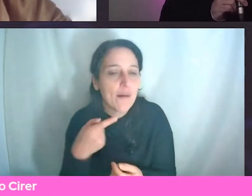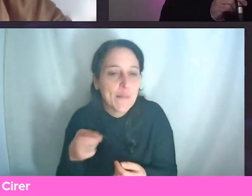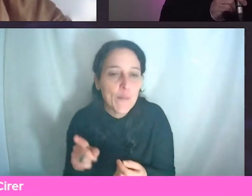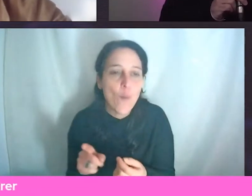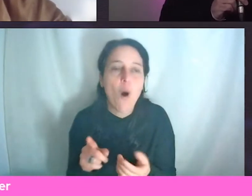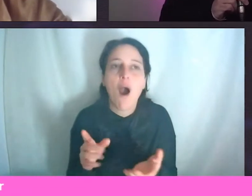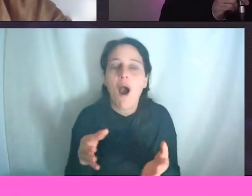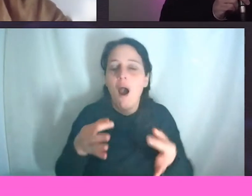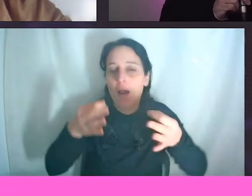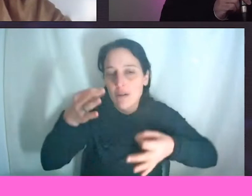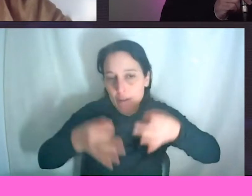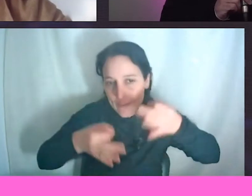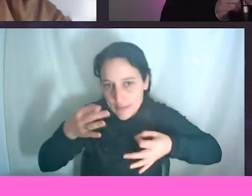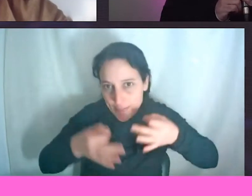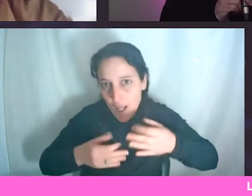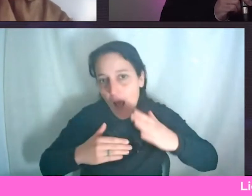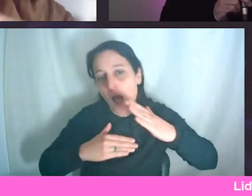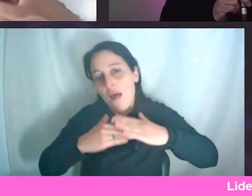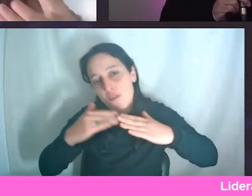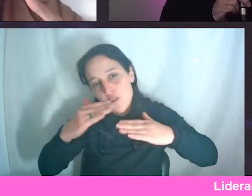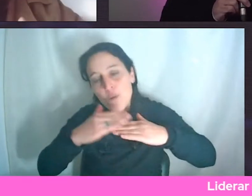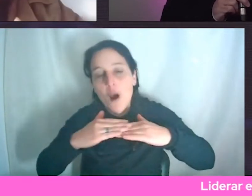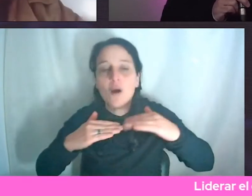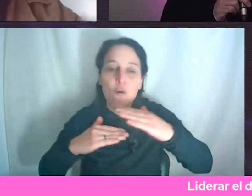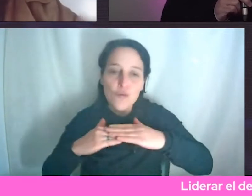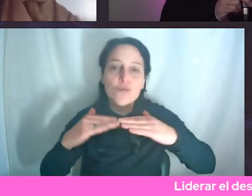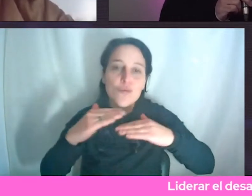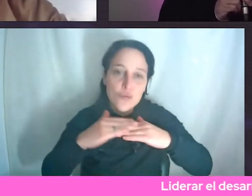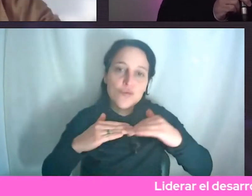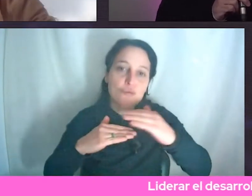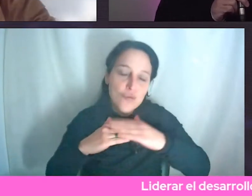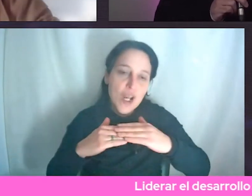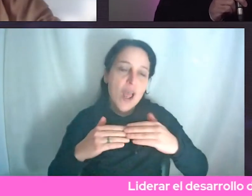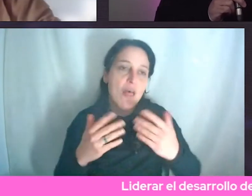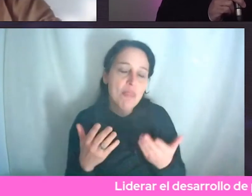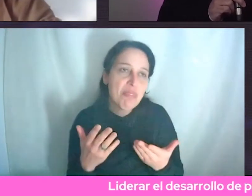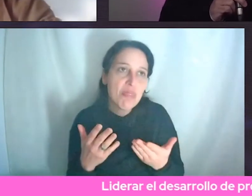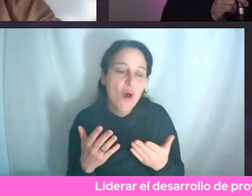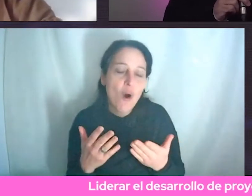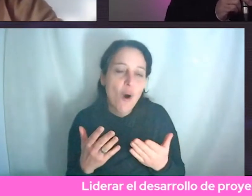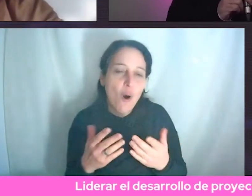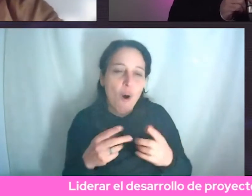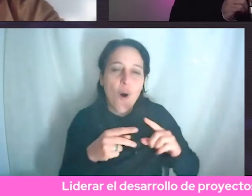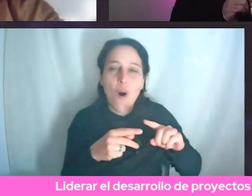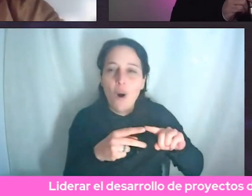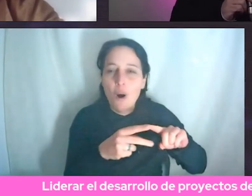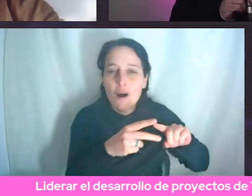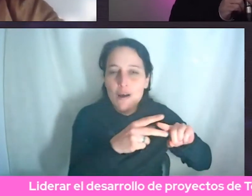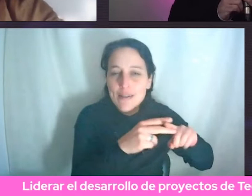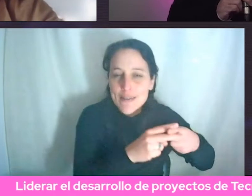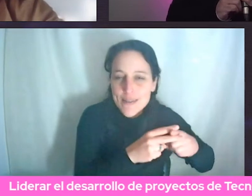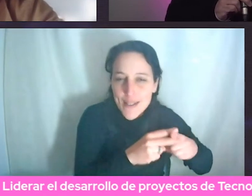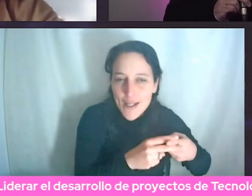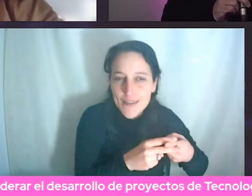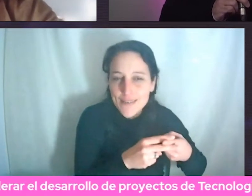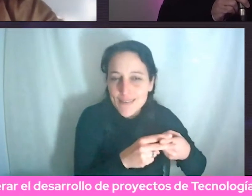una construcción re importante de todo, ¿no? No solo de la parte técnica, sino también agentes de la sociedad civil que no vienen de ese